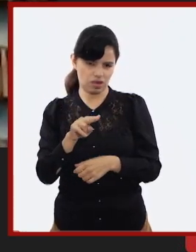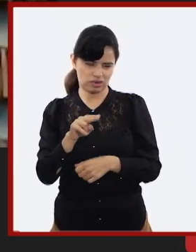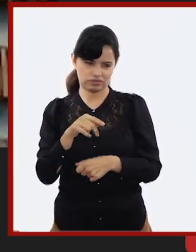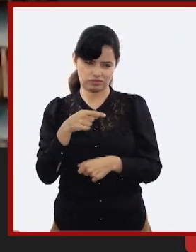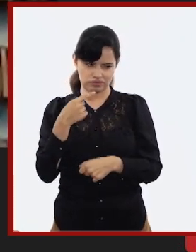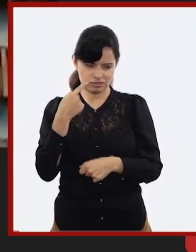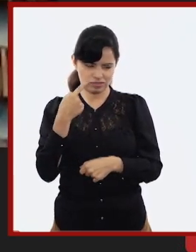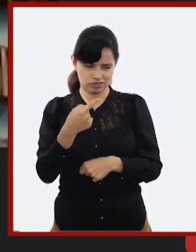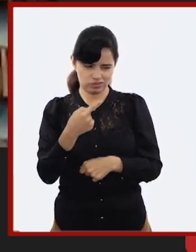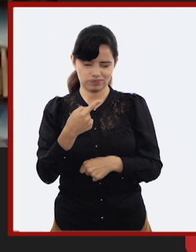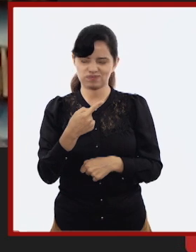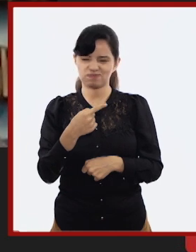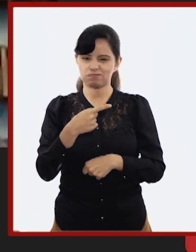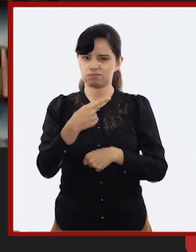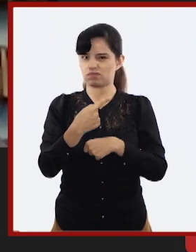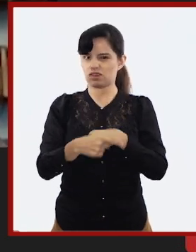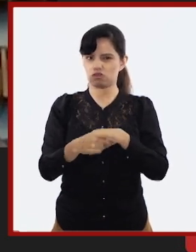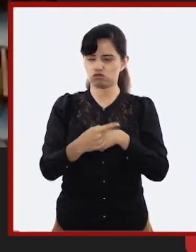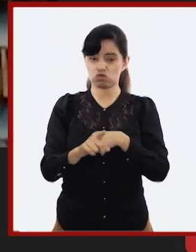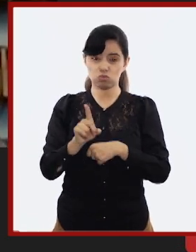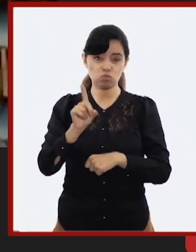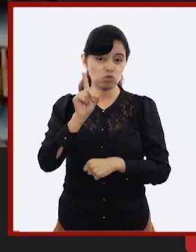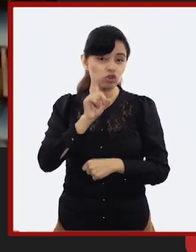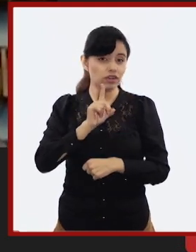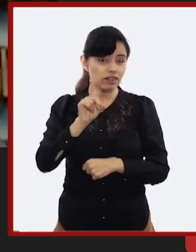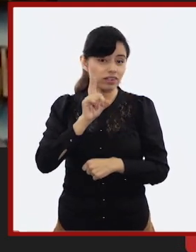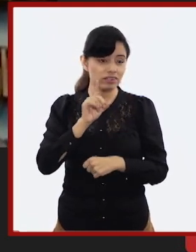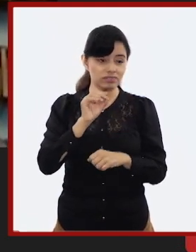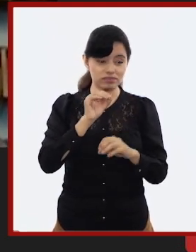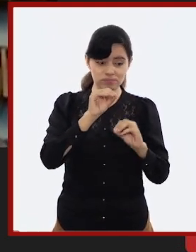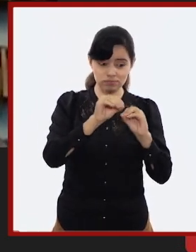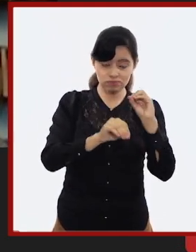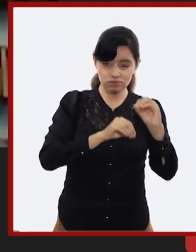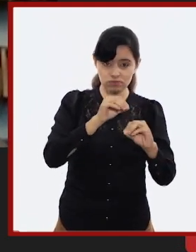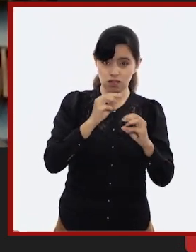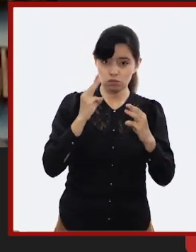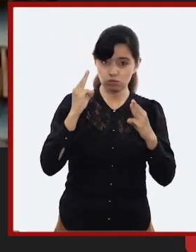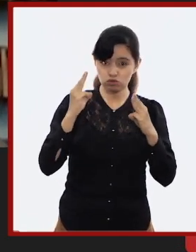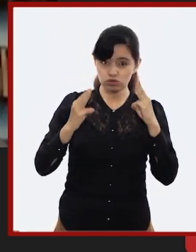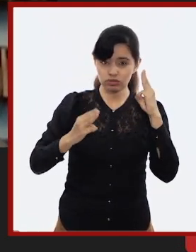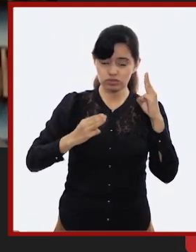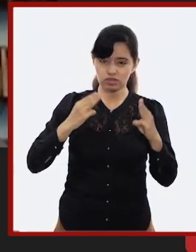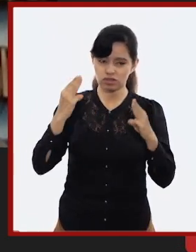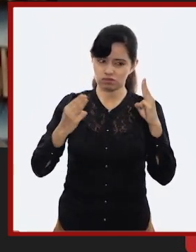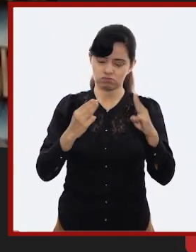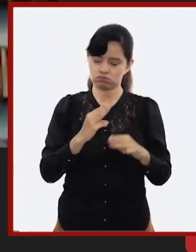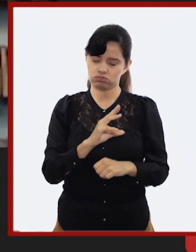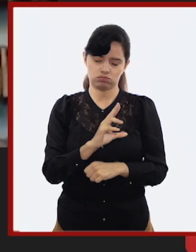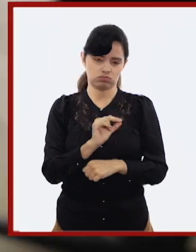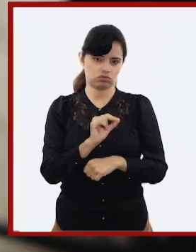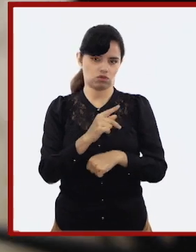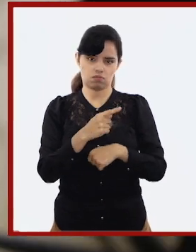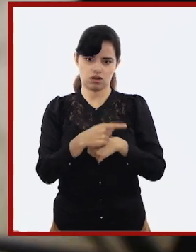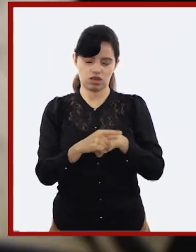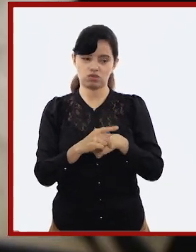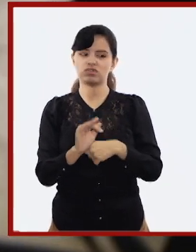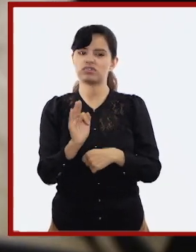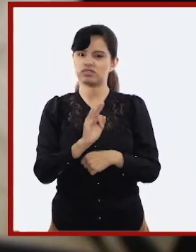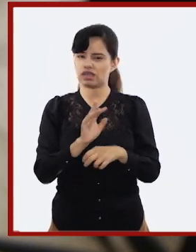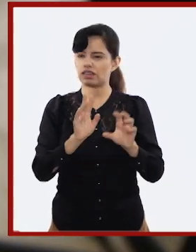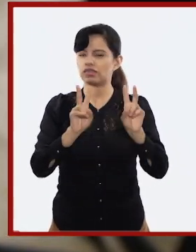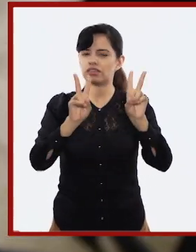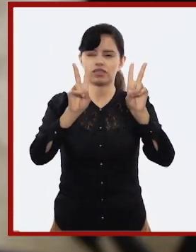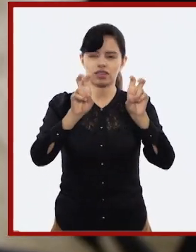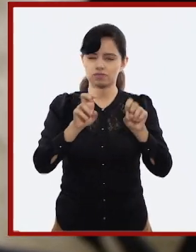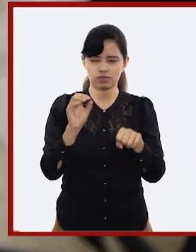era muy peligroso que las mujeres hiciéramos un museo de la mujer porque íbamos a